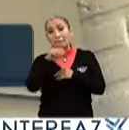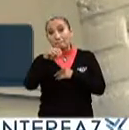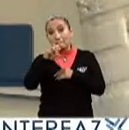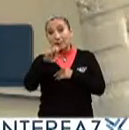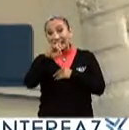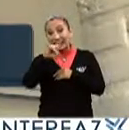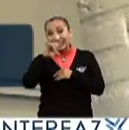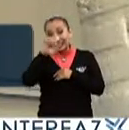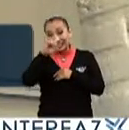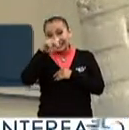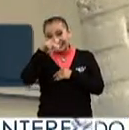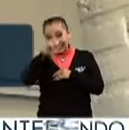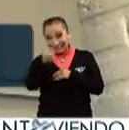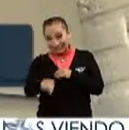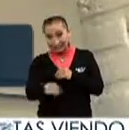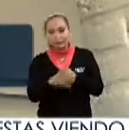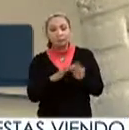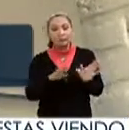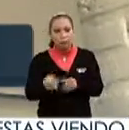tu nombre adecuado, Mejines.